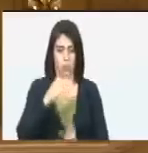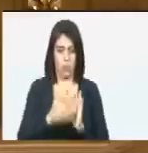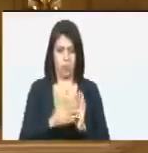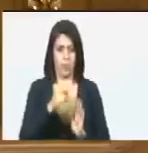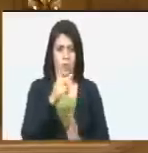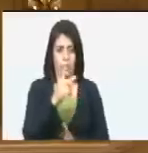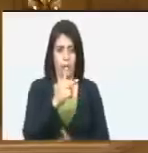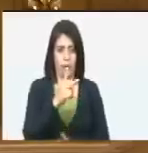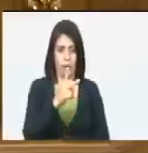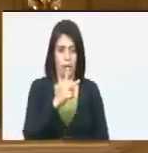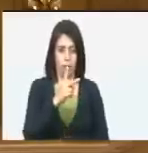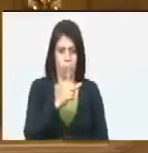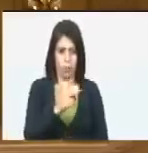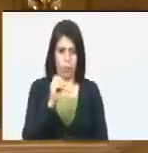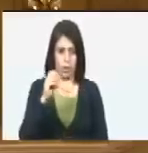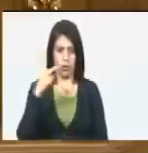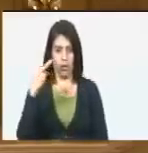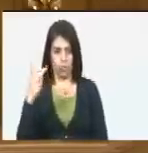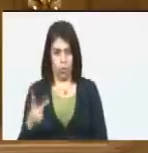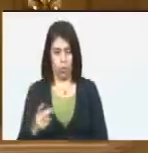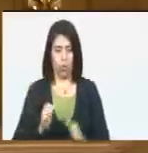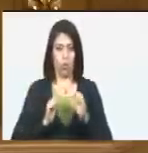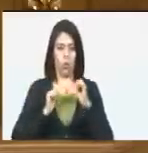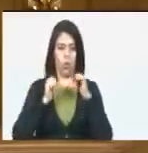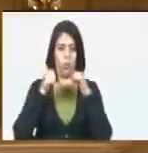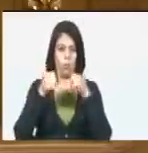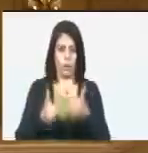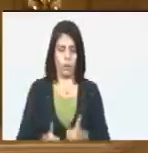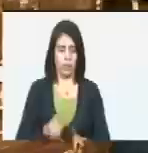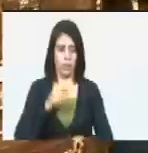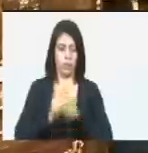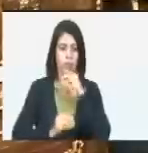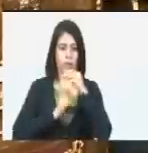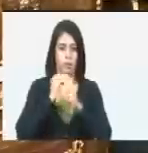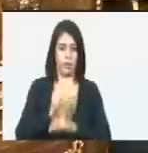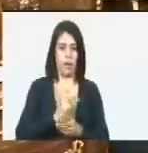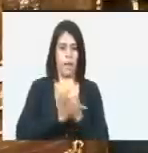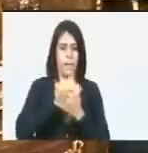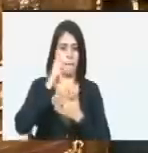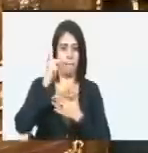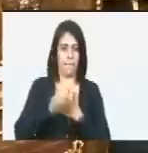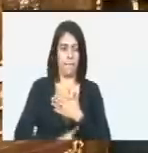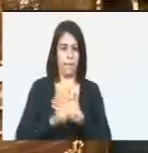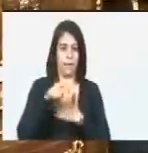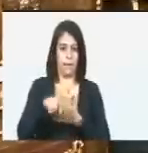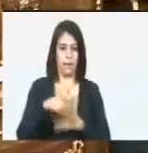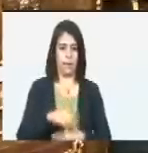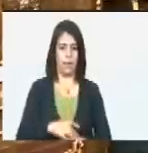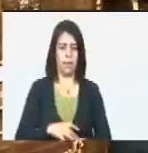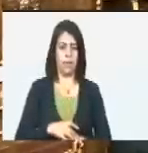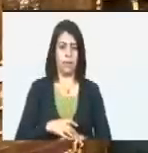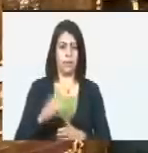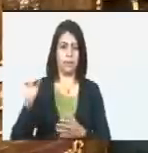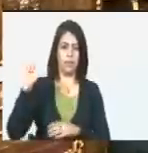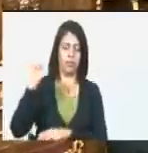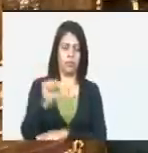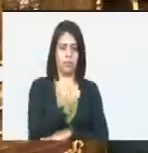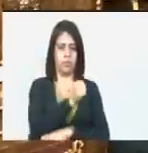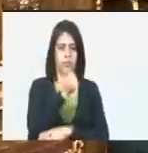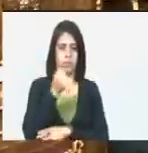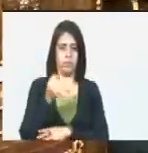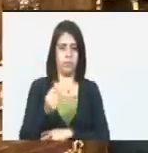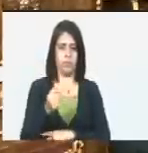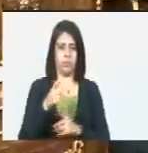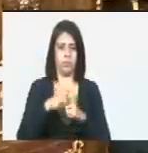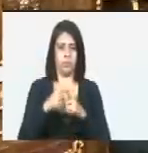2022, comenzaron a instrumentar el plan que condujo al derrocamiento